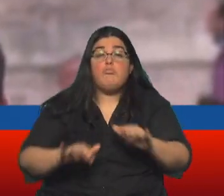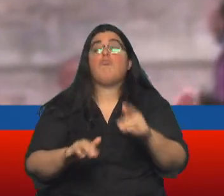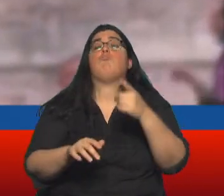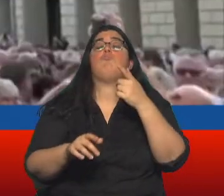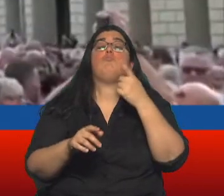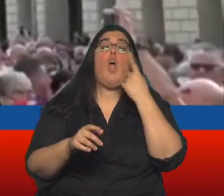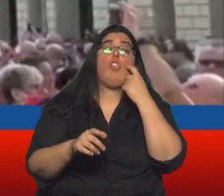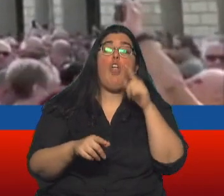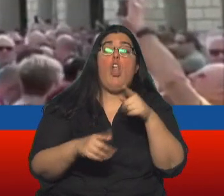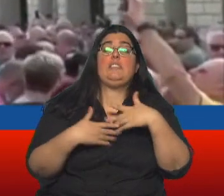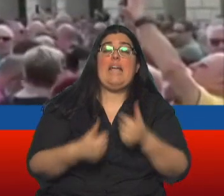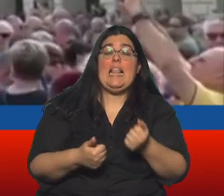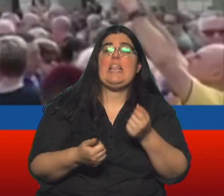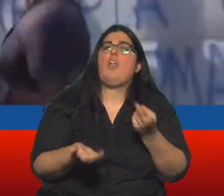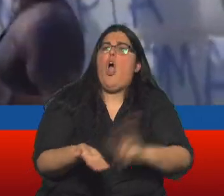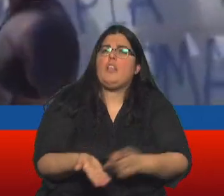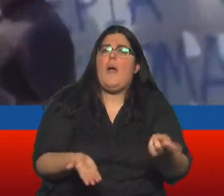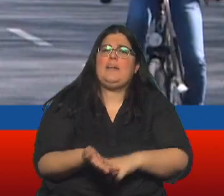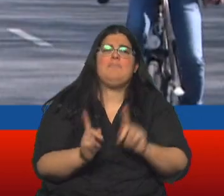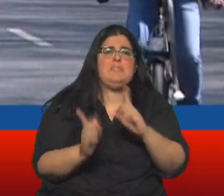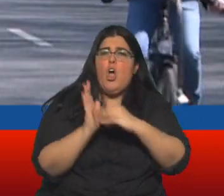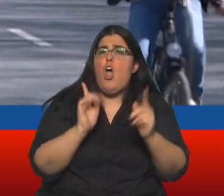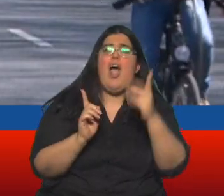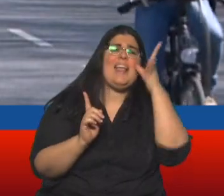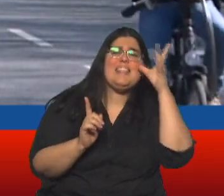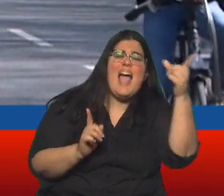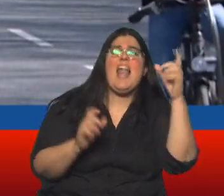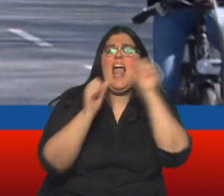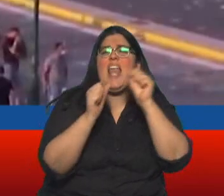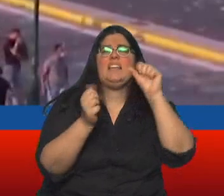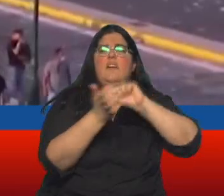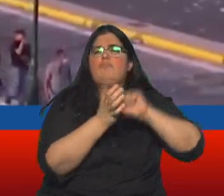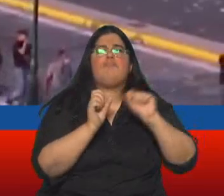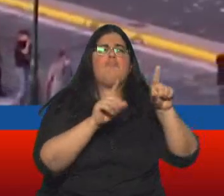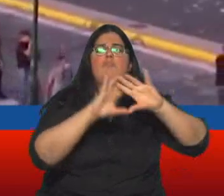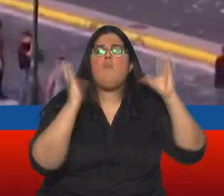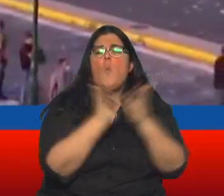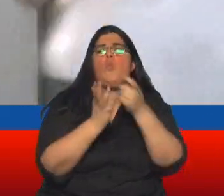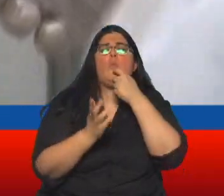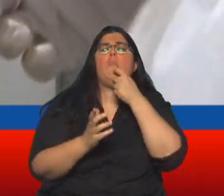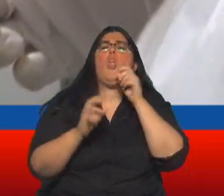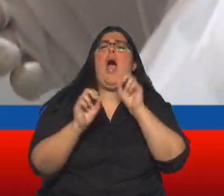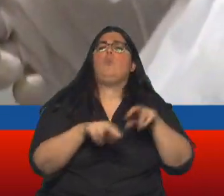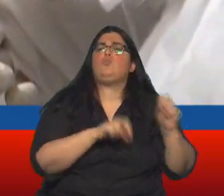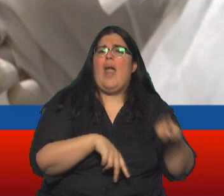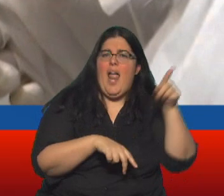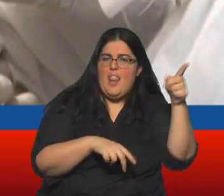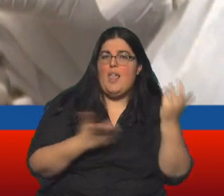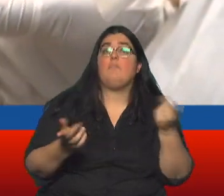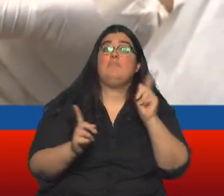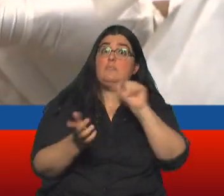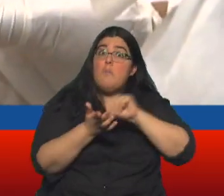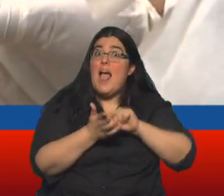controles sanitarios también se repiten en Italia, Grecia, Alemania y otras naciones del mundo como Australia. En estos países,